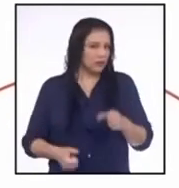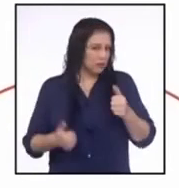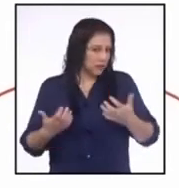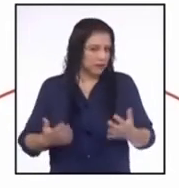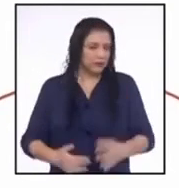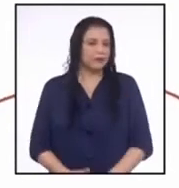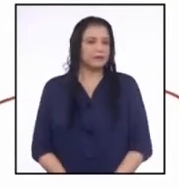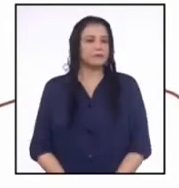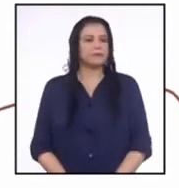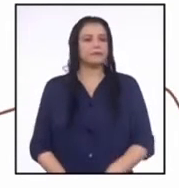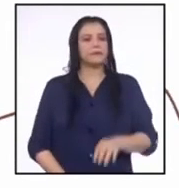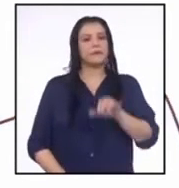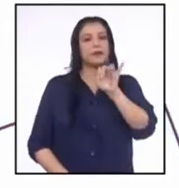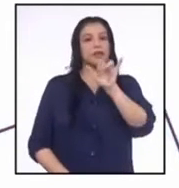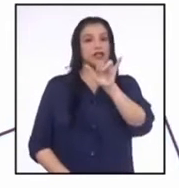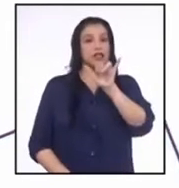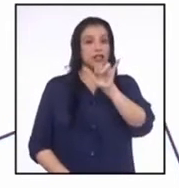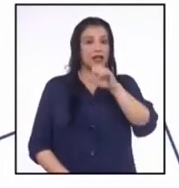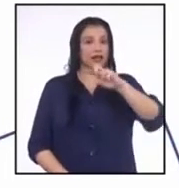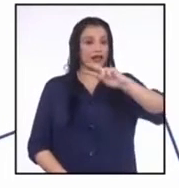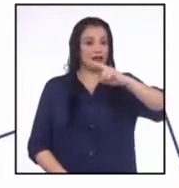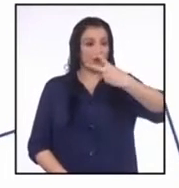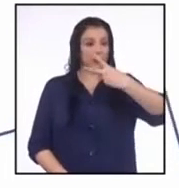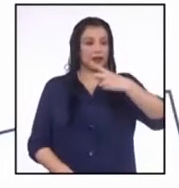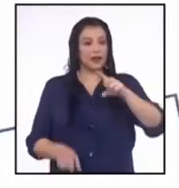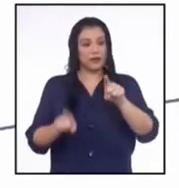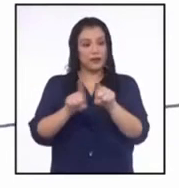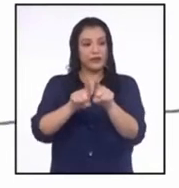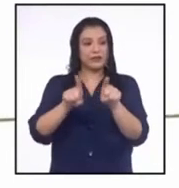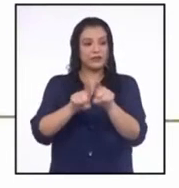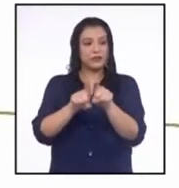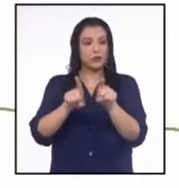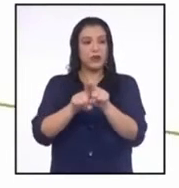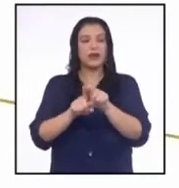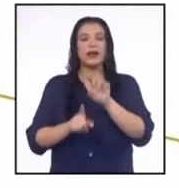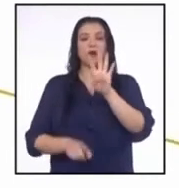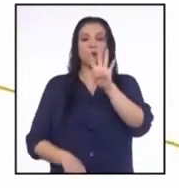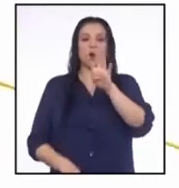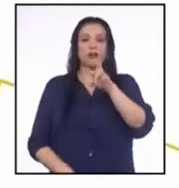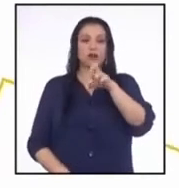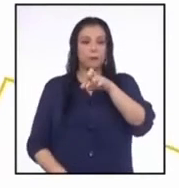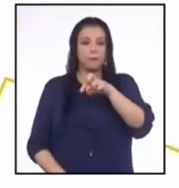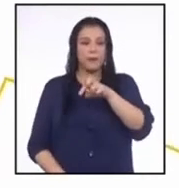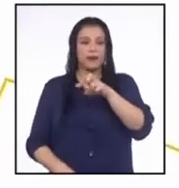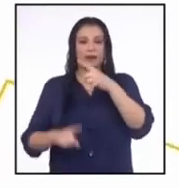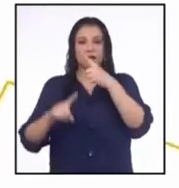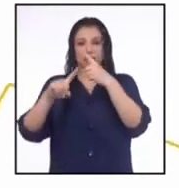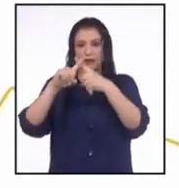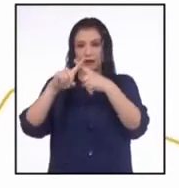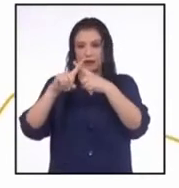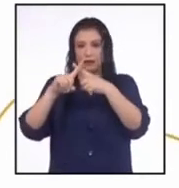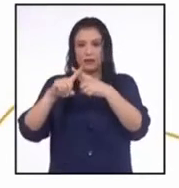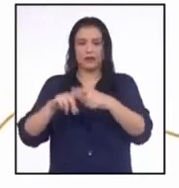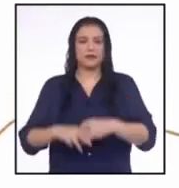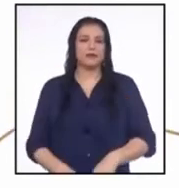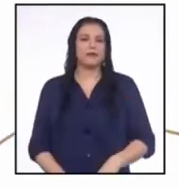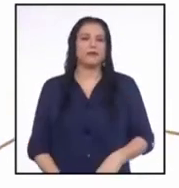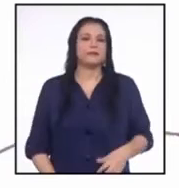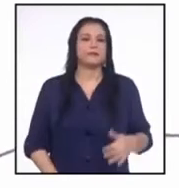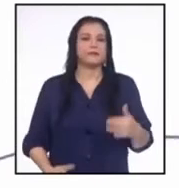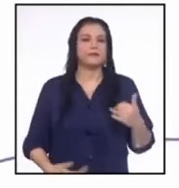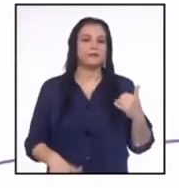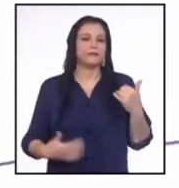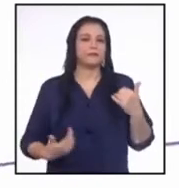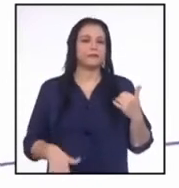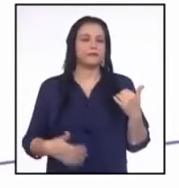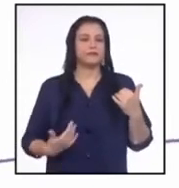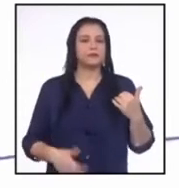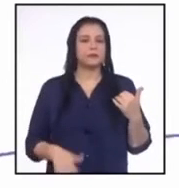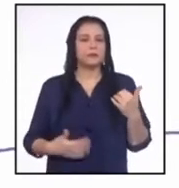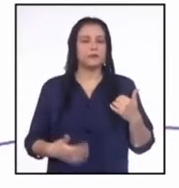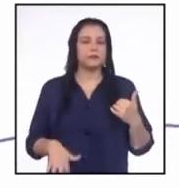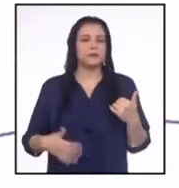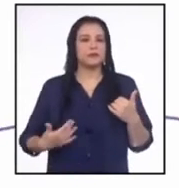será y elevado al cuadrado es igual a 4 veces P multiplicado por X.